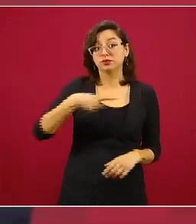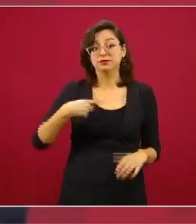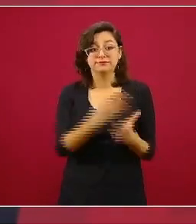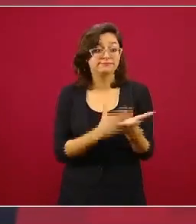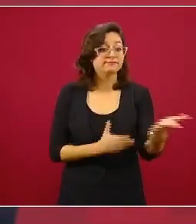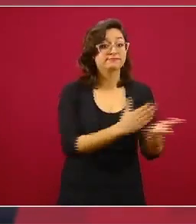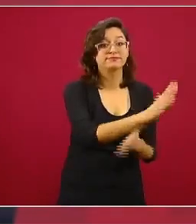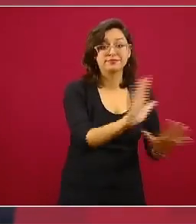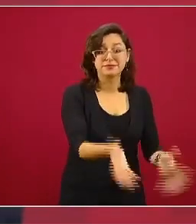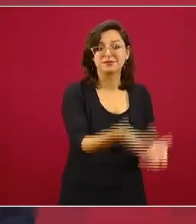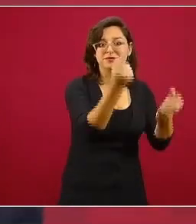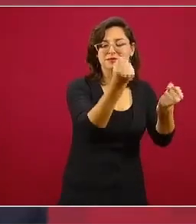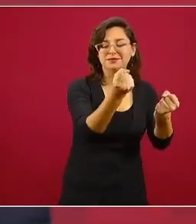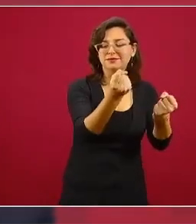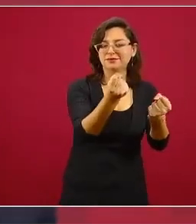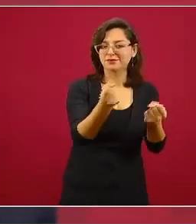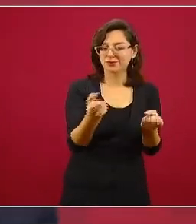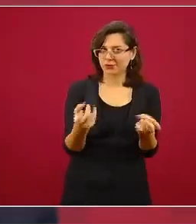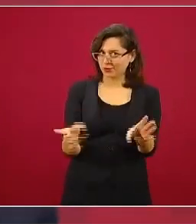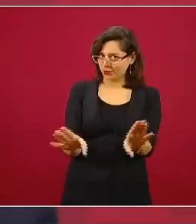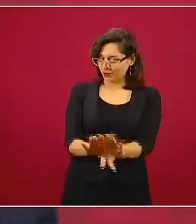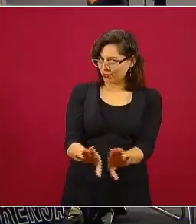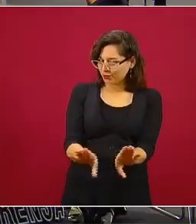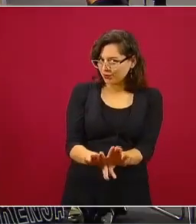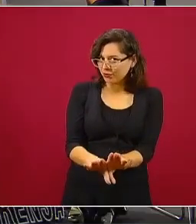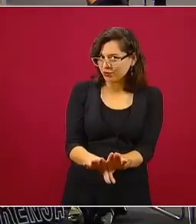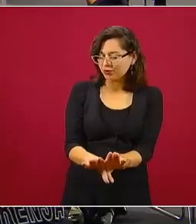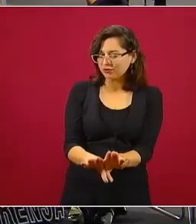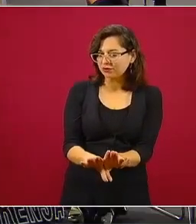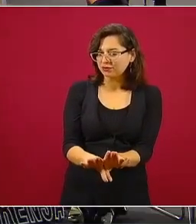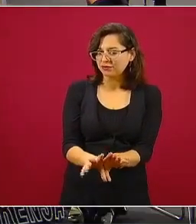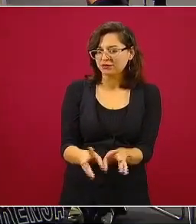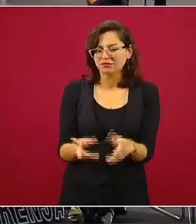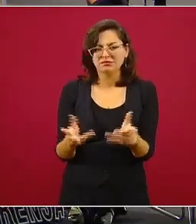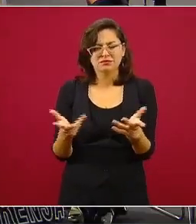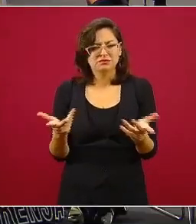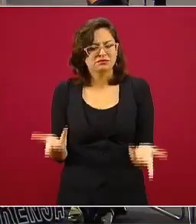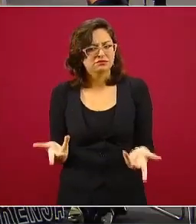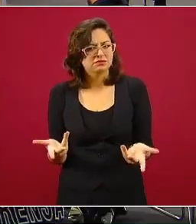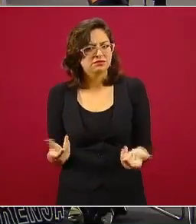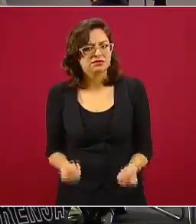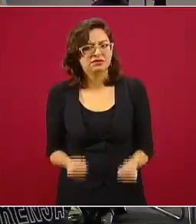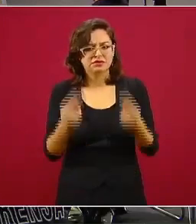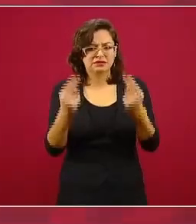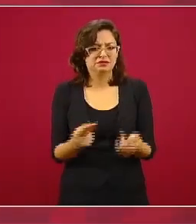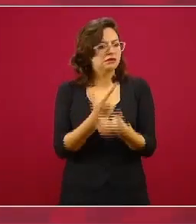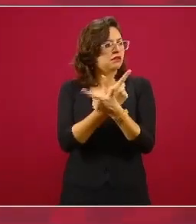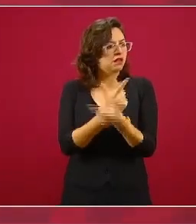Entonces, ¿en qué quedamos? ¿Hay libre mercado